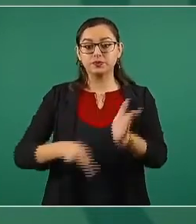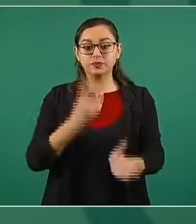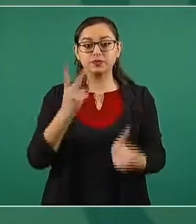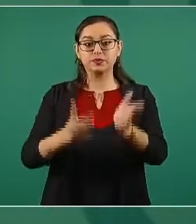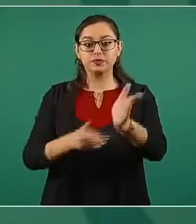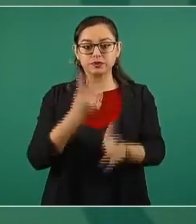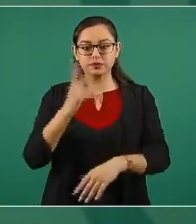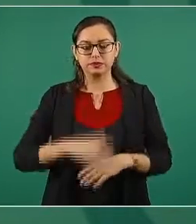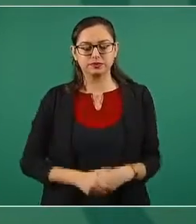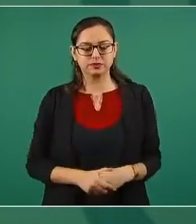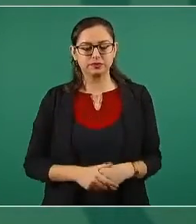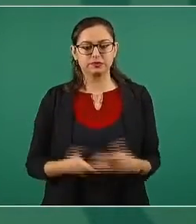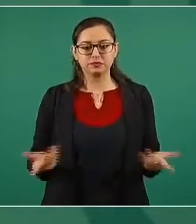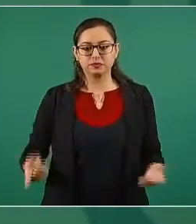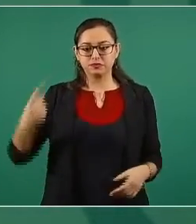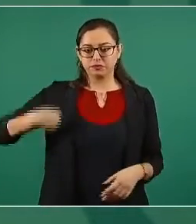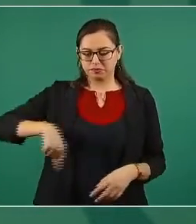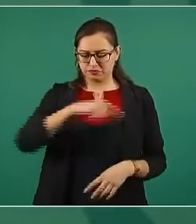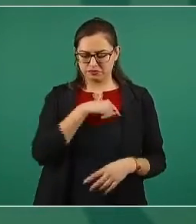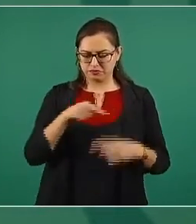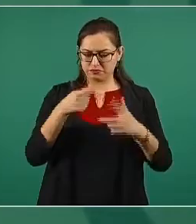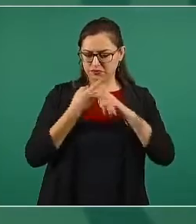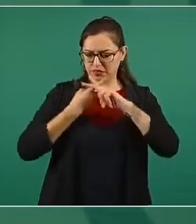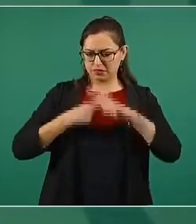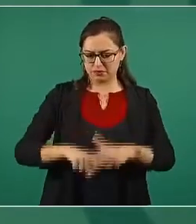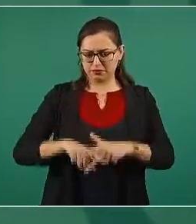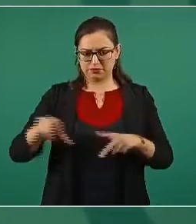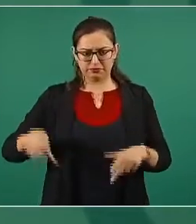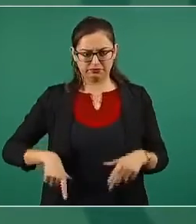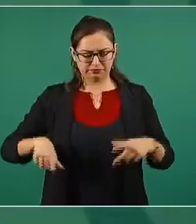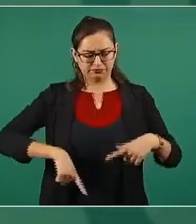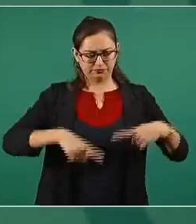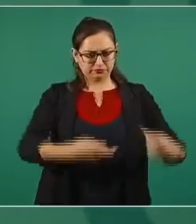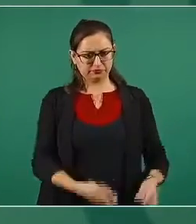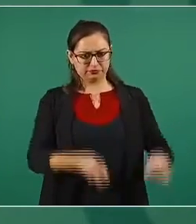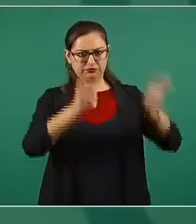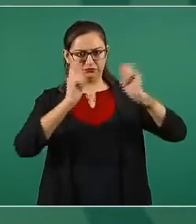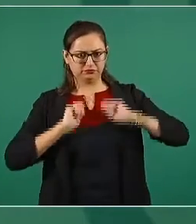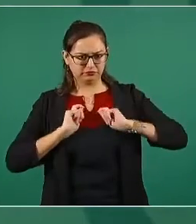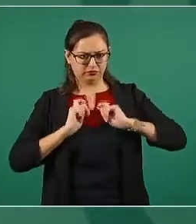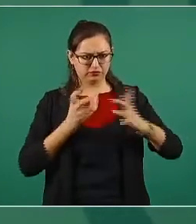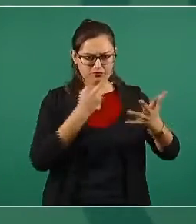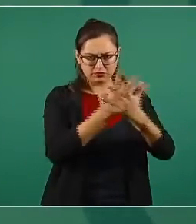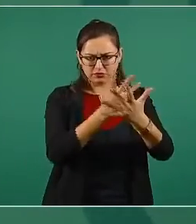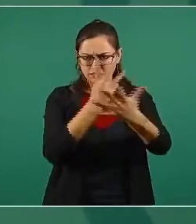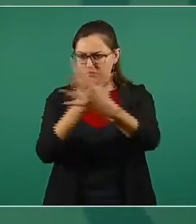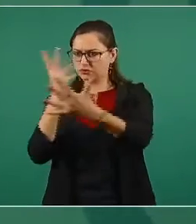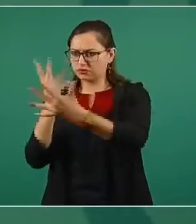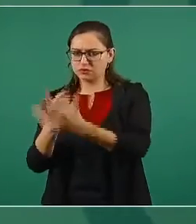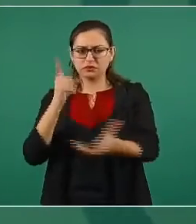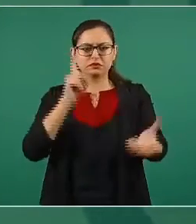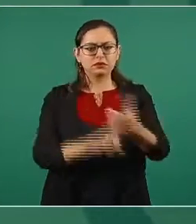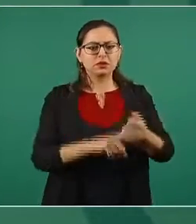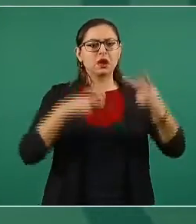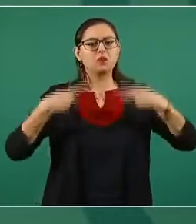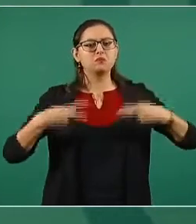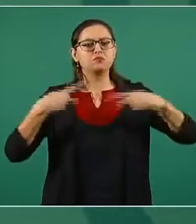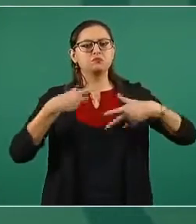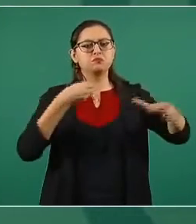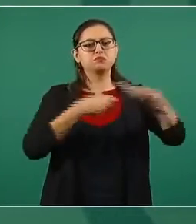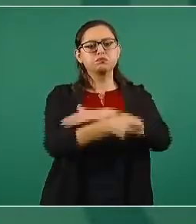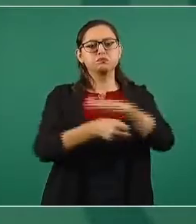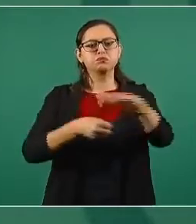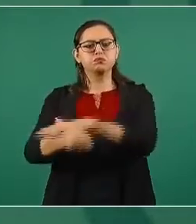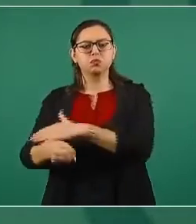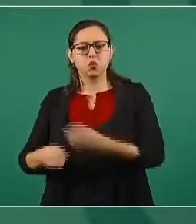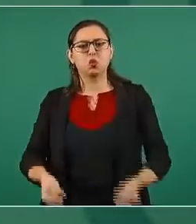estaban ocupados solo al 20% de su capacidad, pero estábamos pagando